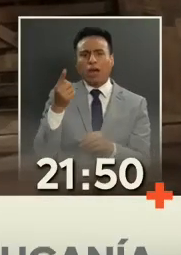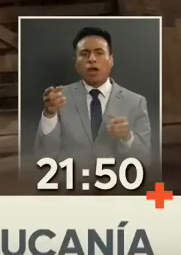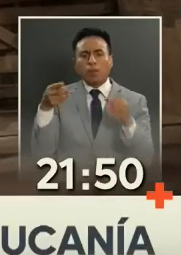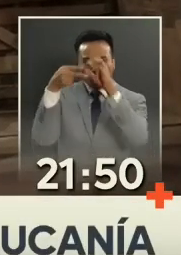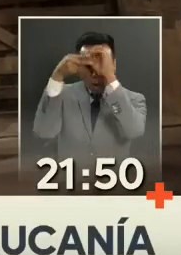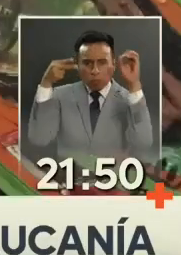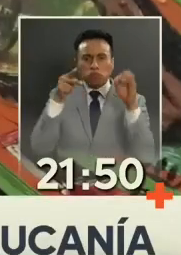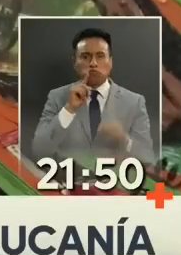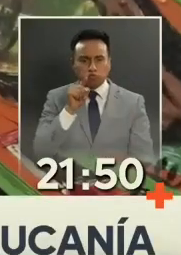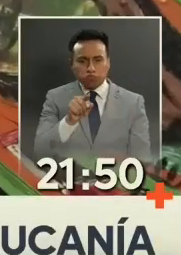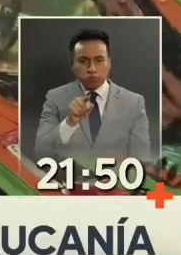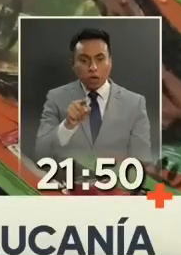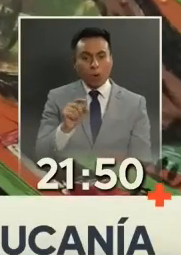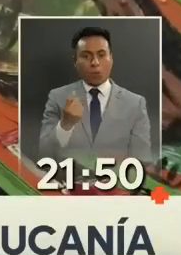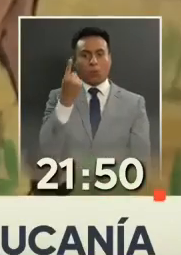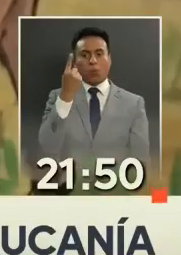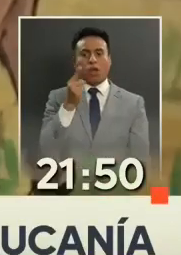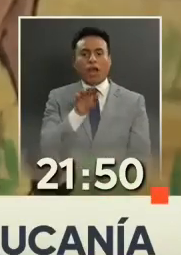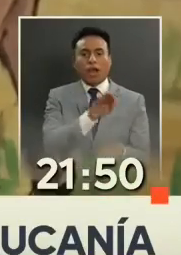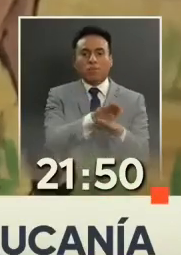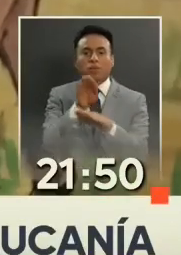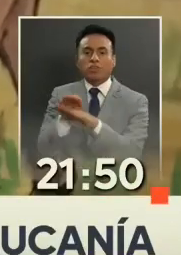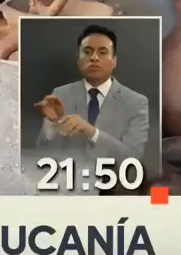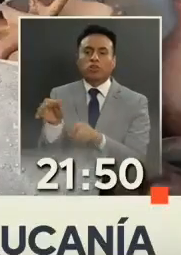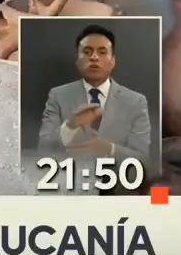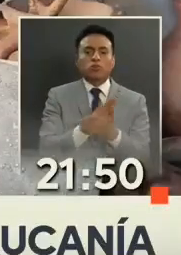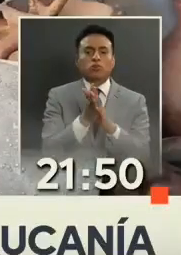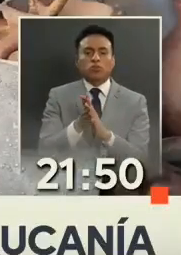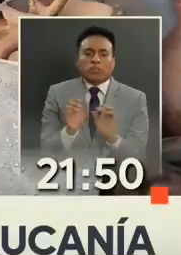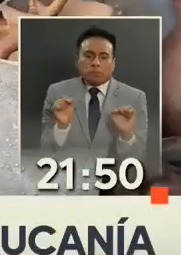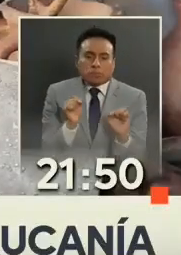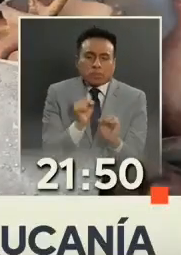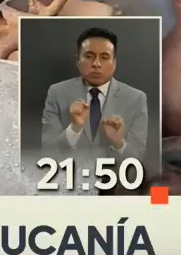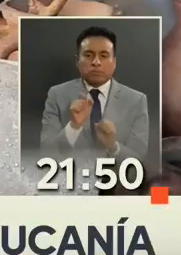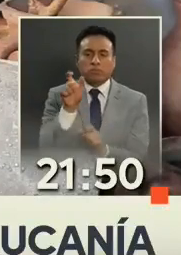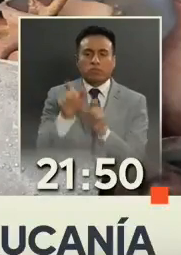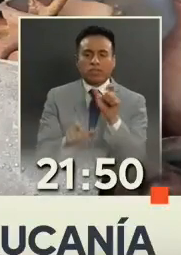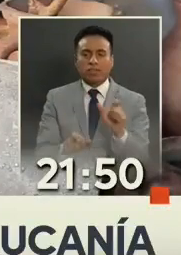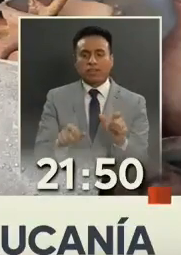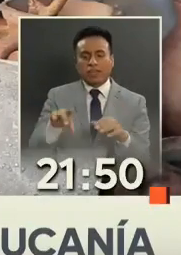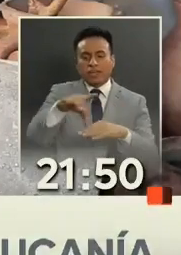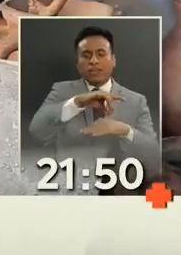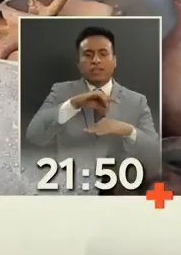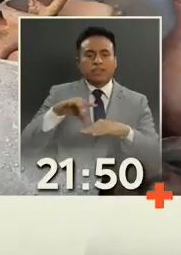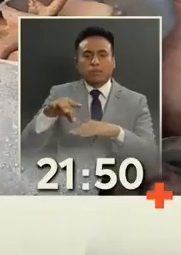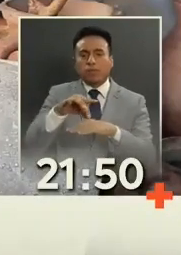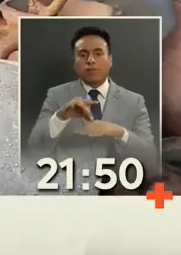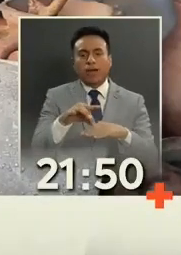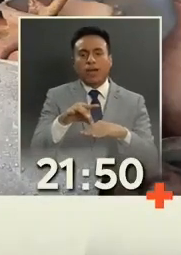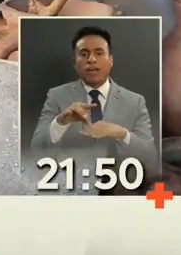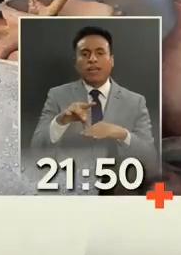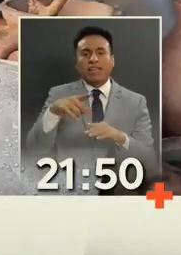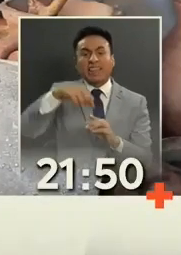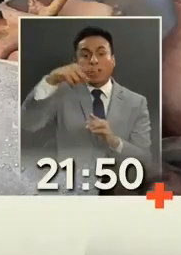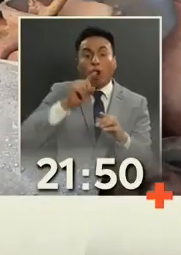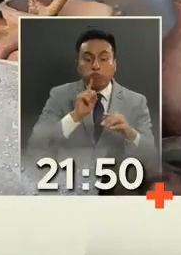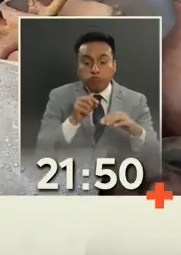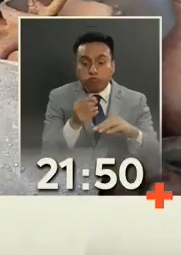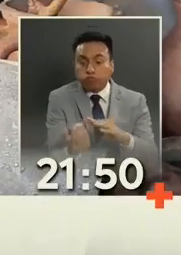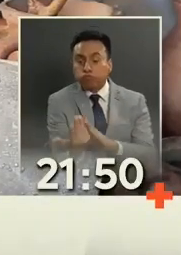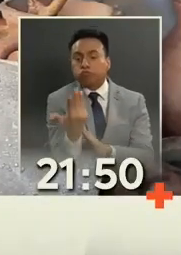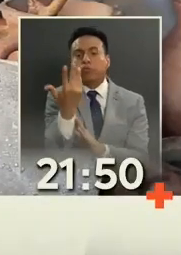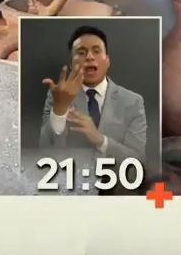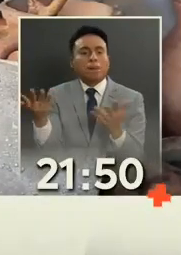Con eso, consiguieron alimentación para todo el invierno. La gente sembraba grano, trigo, por ejemplo, para